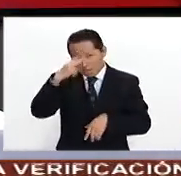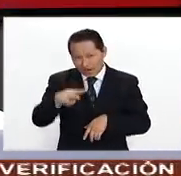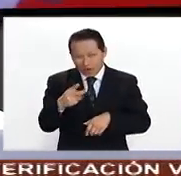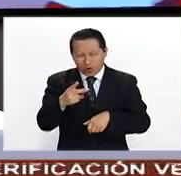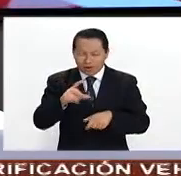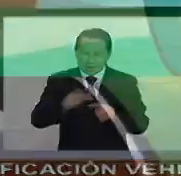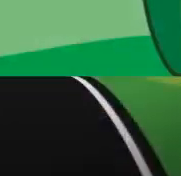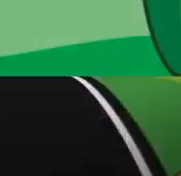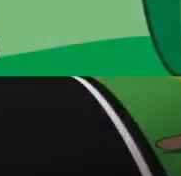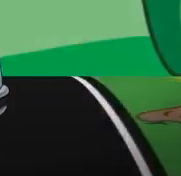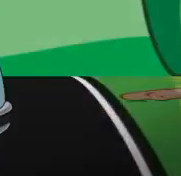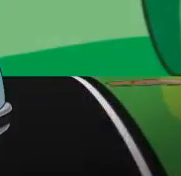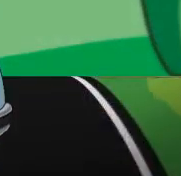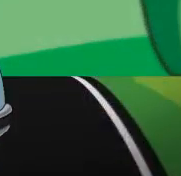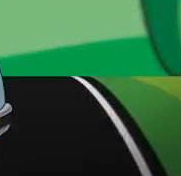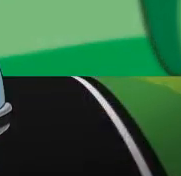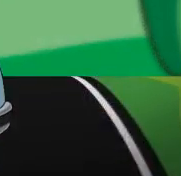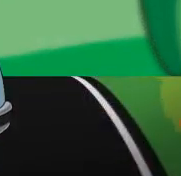Día.